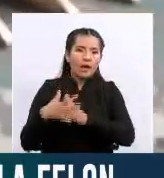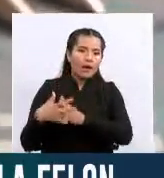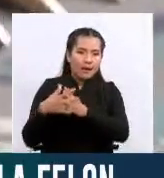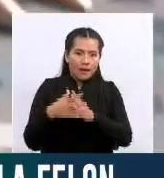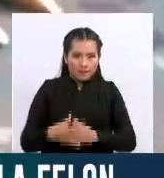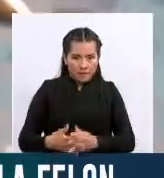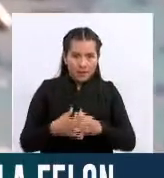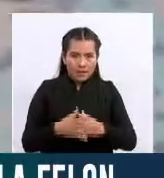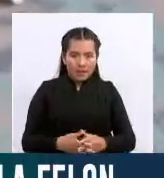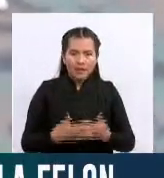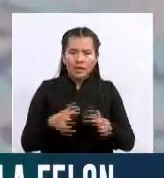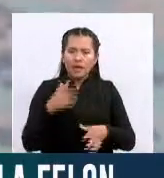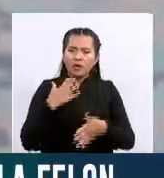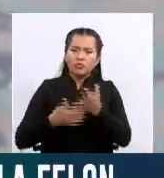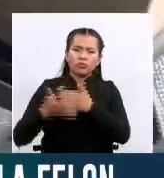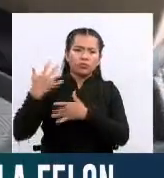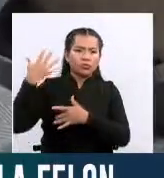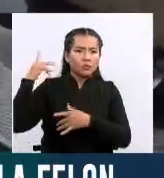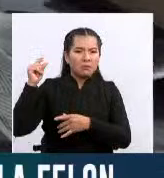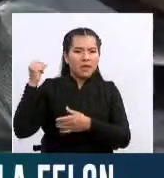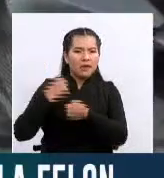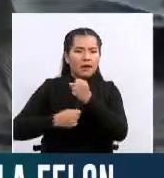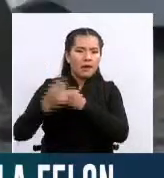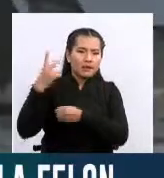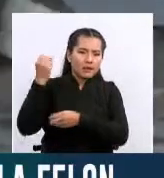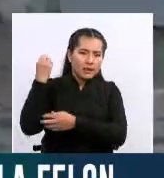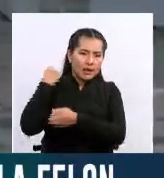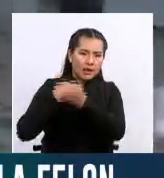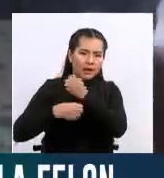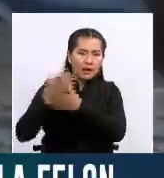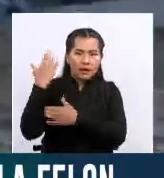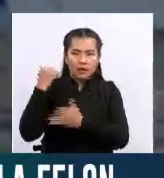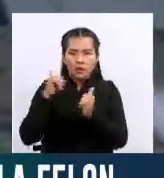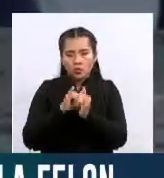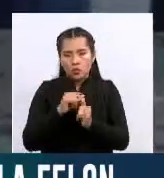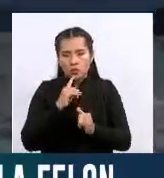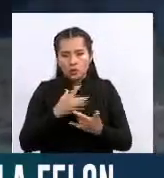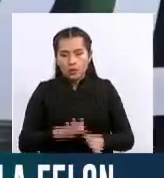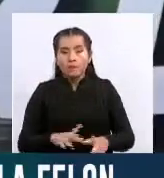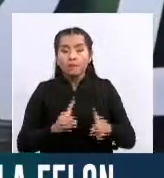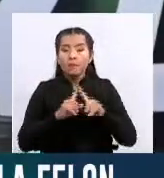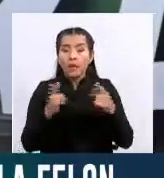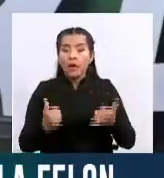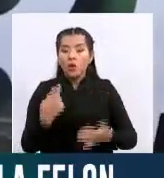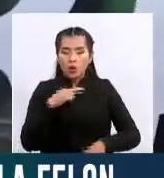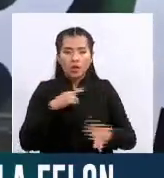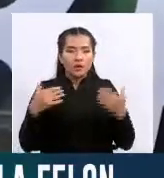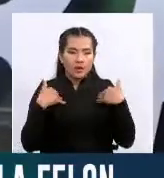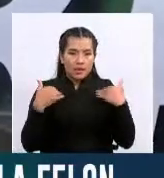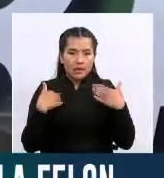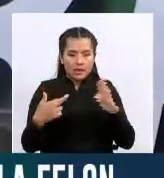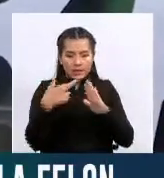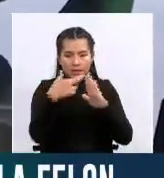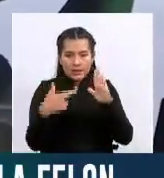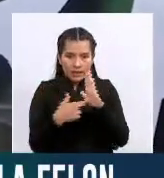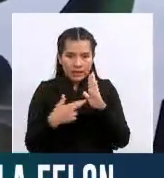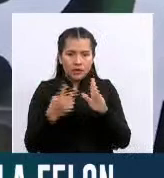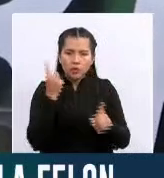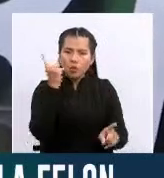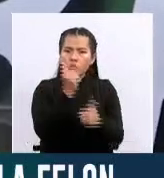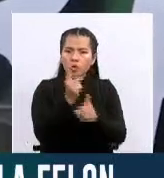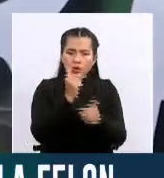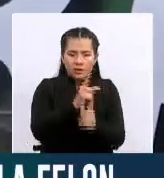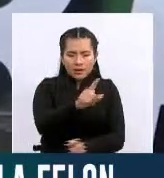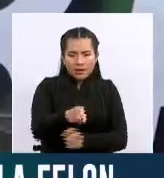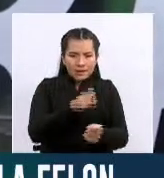son de décadas pasadas, que han sido adquiridos a través de la NASA. Tenemos nosotros un registro minucioso que se